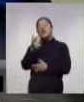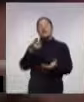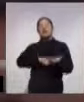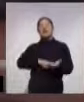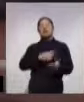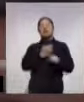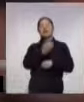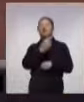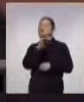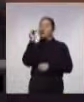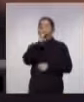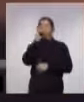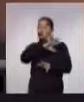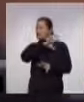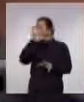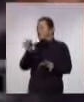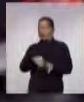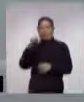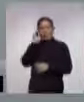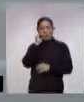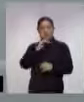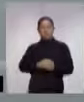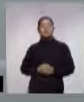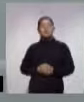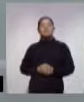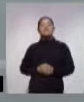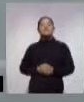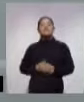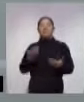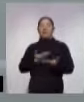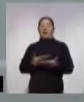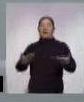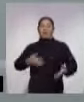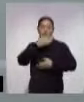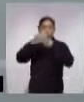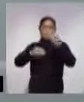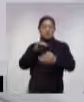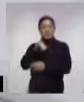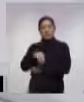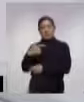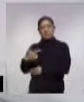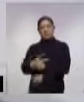Estado son completamente gratuitos. Con información de Marian Gómez, Ahora Noticias.